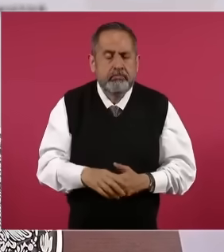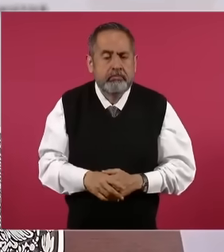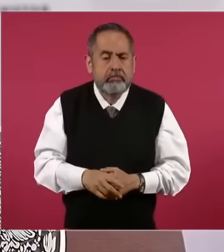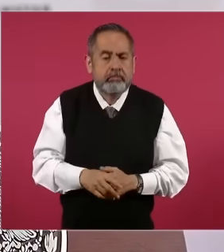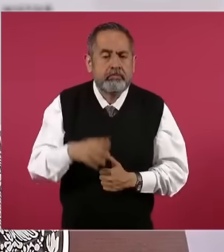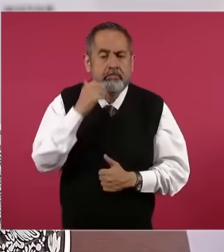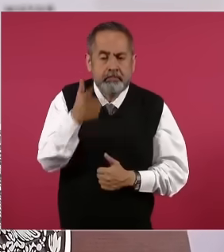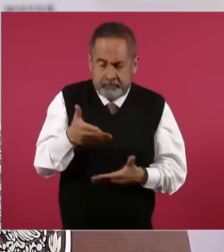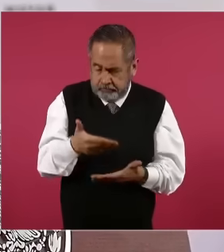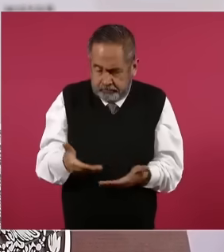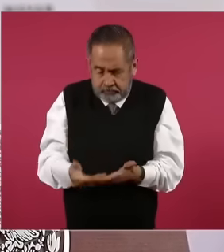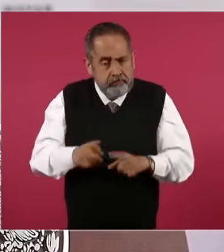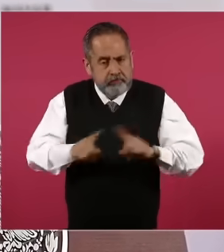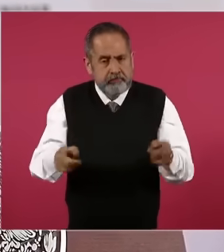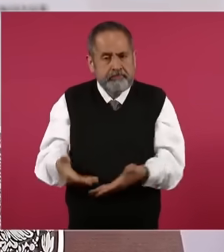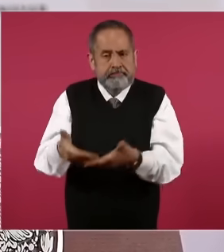queremos que sea como ahora,